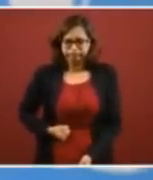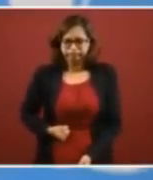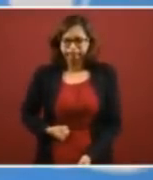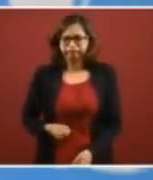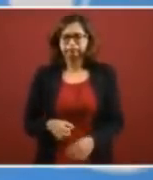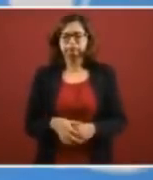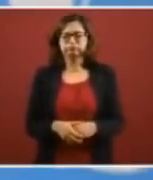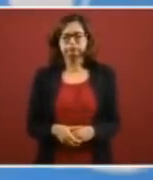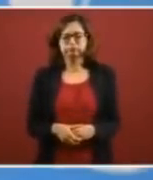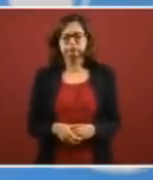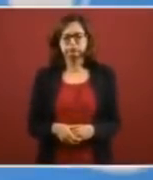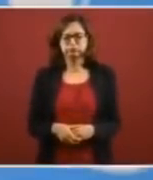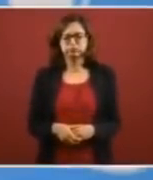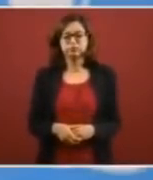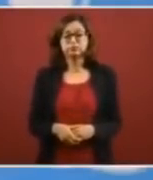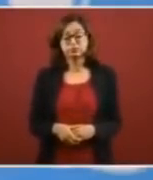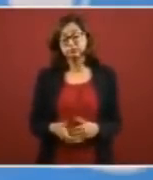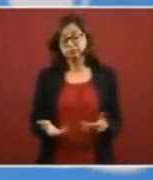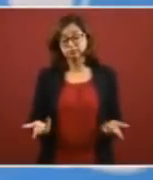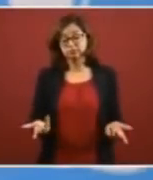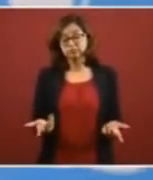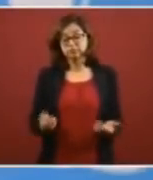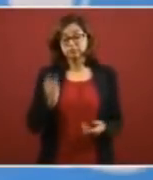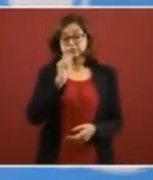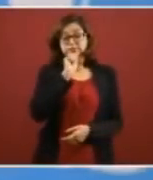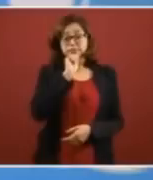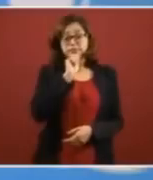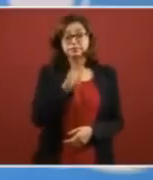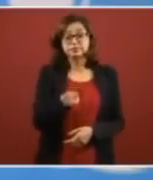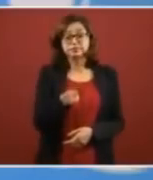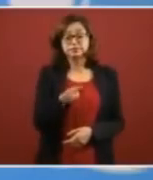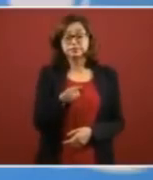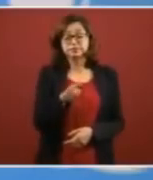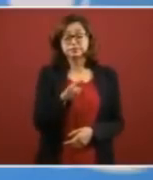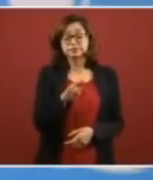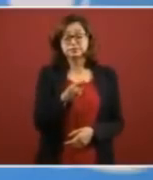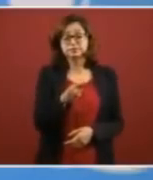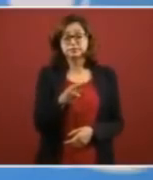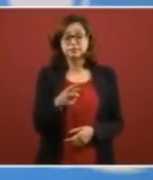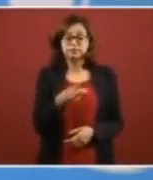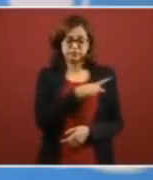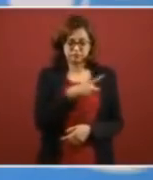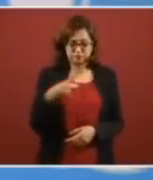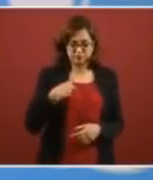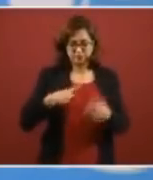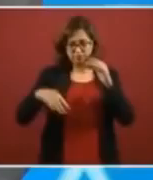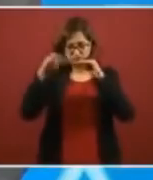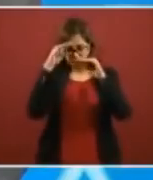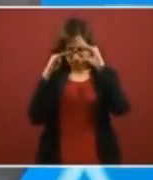que también esto hay que analizarlo